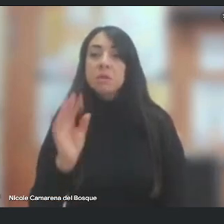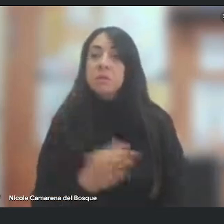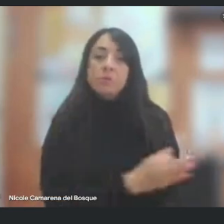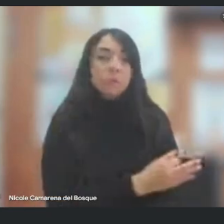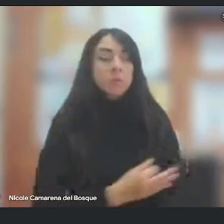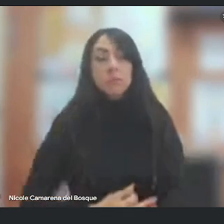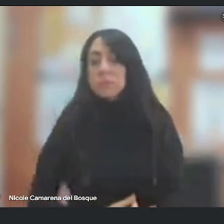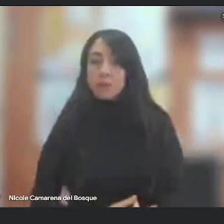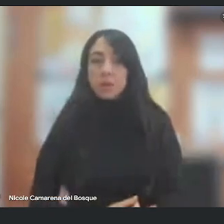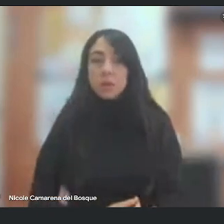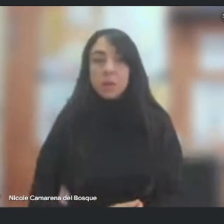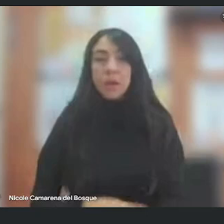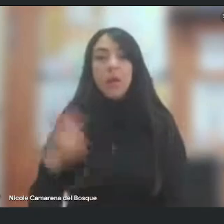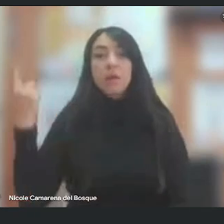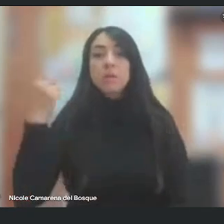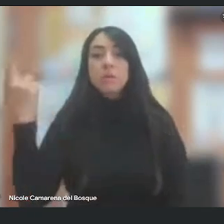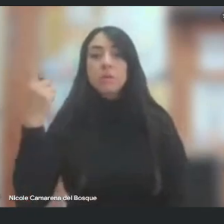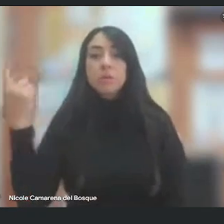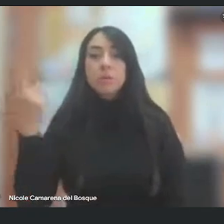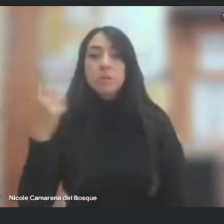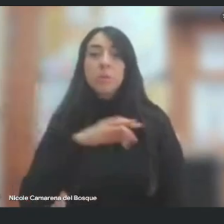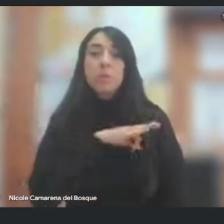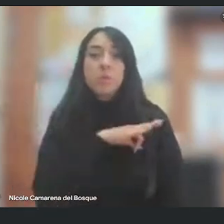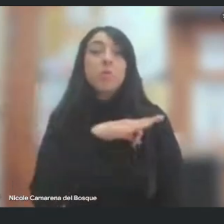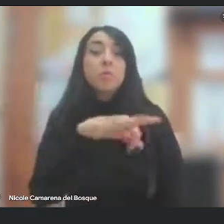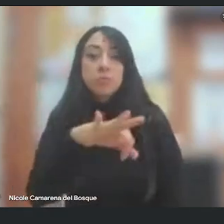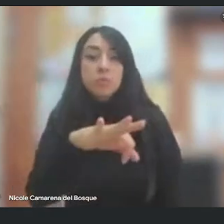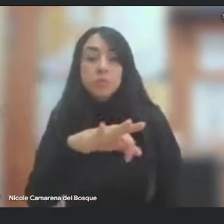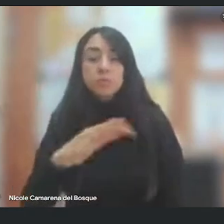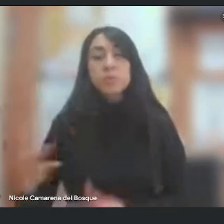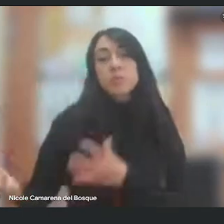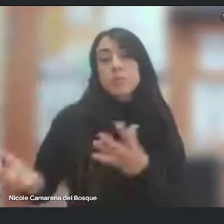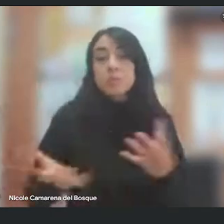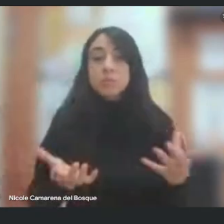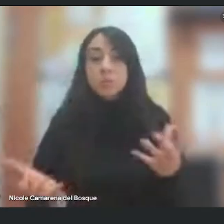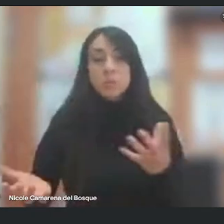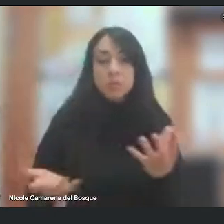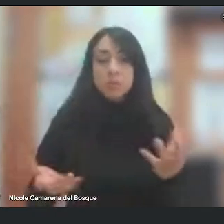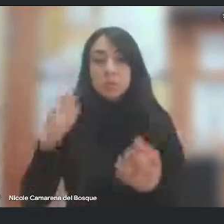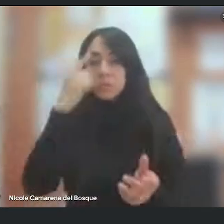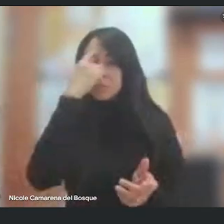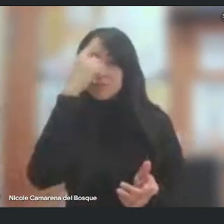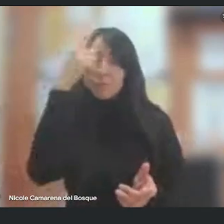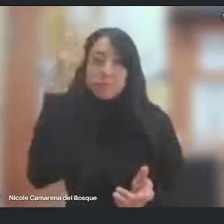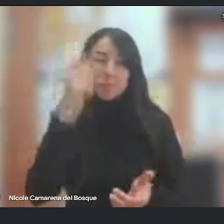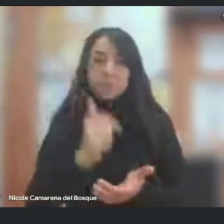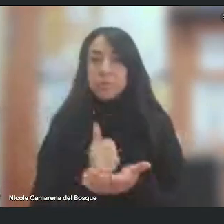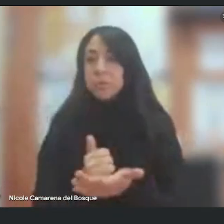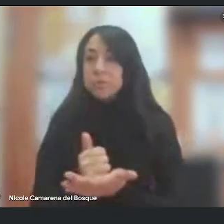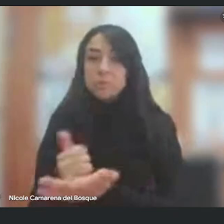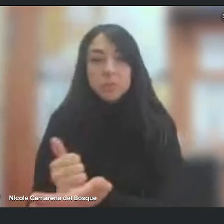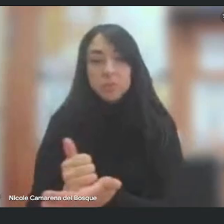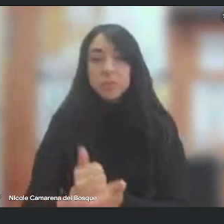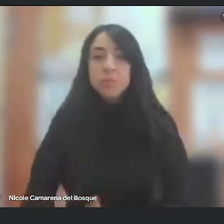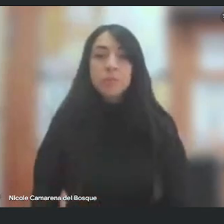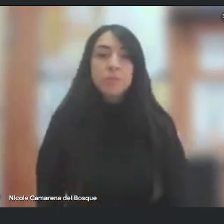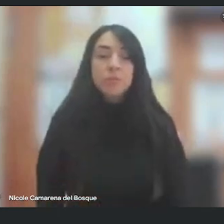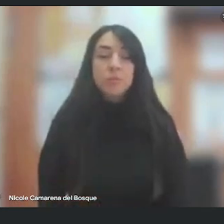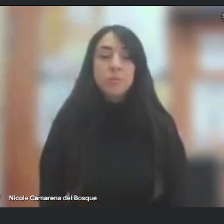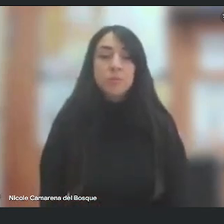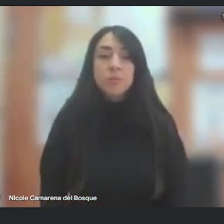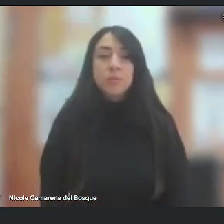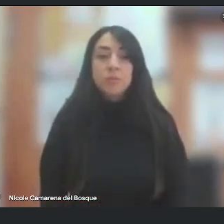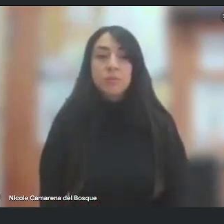Vamos a ver una tabla que habla de los no y qué sí hacer. No negarles su